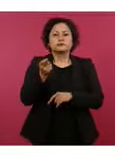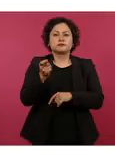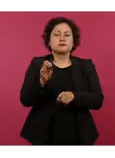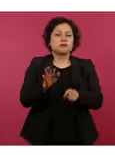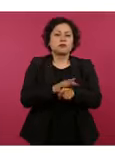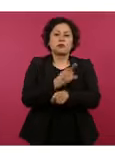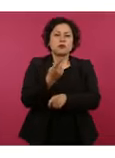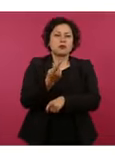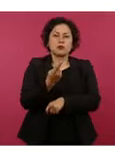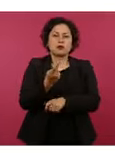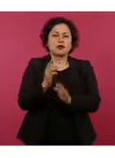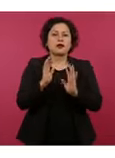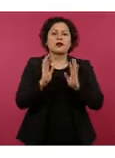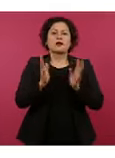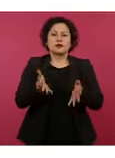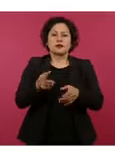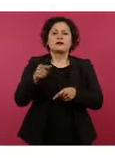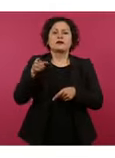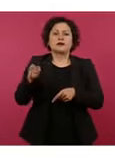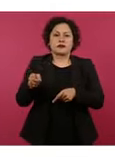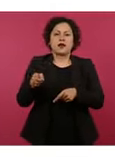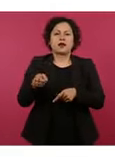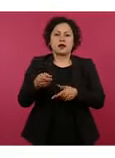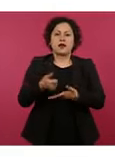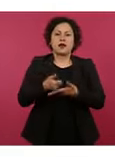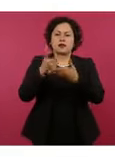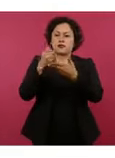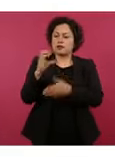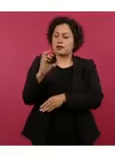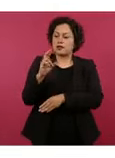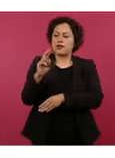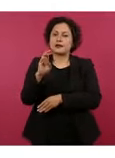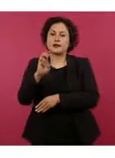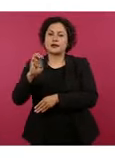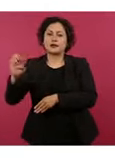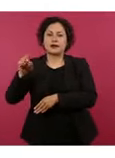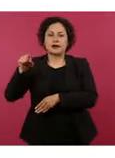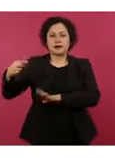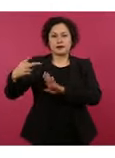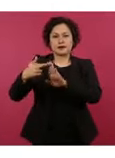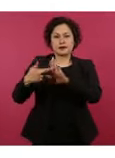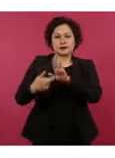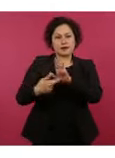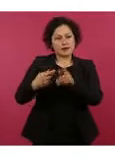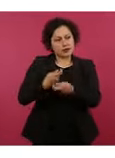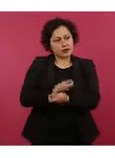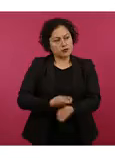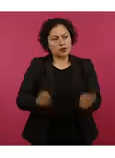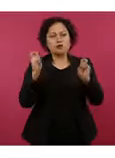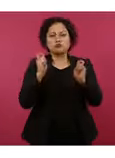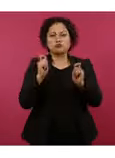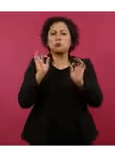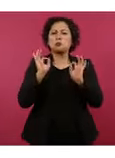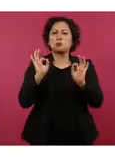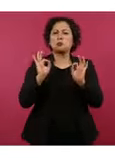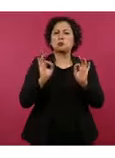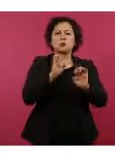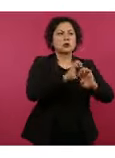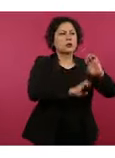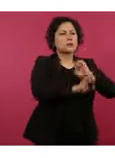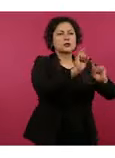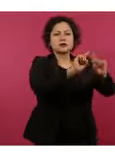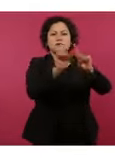se han impuesto los precios máximos por parte de la CRE, la Comisión Reguladora de Energía, ha habido una armonía importante con las empresas, con